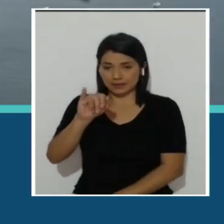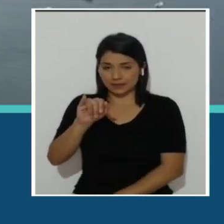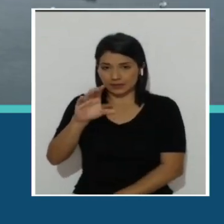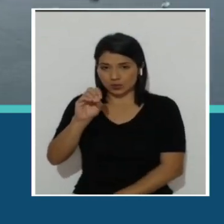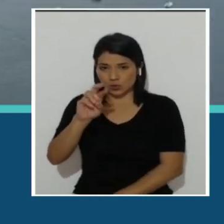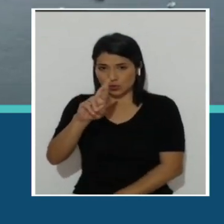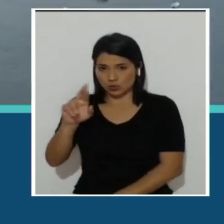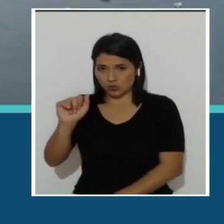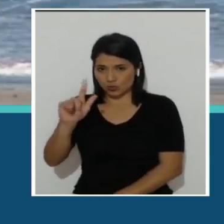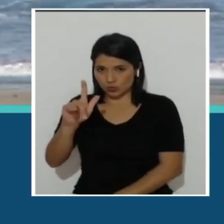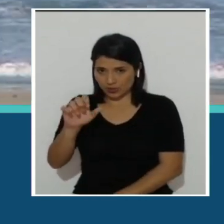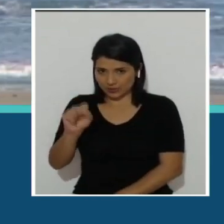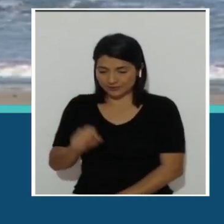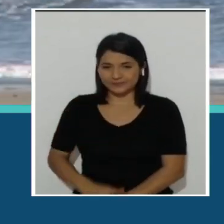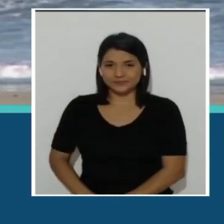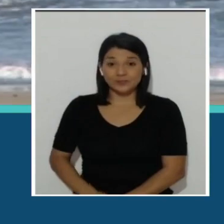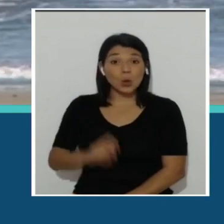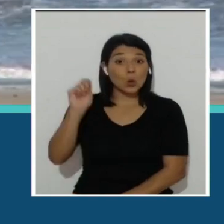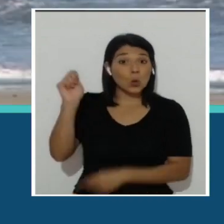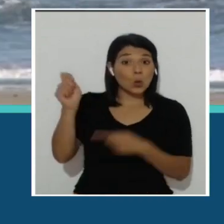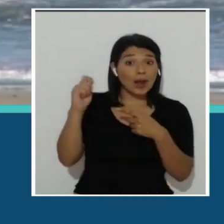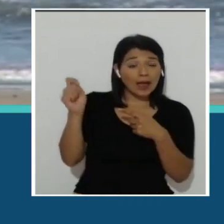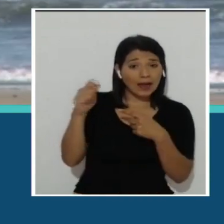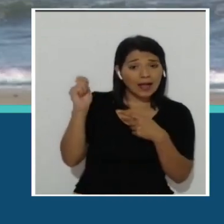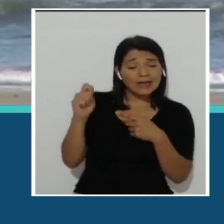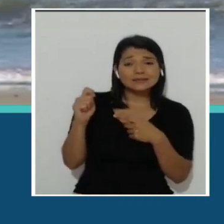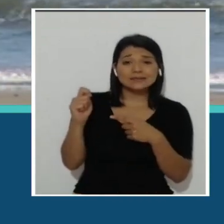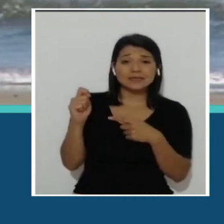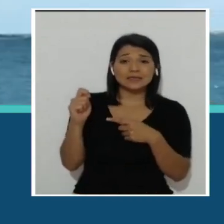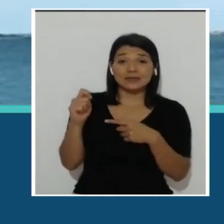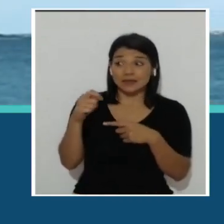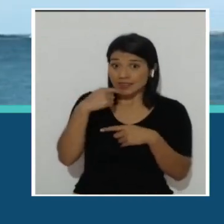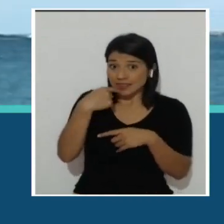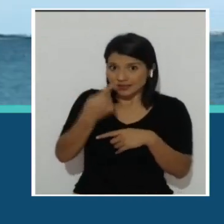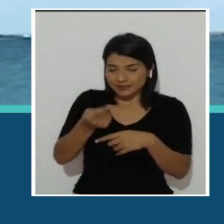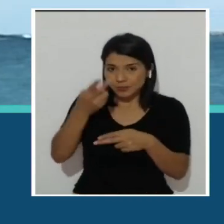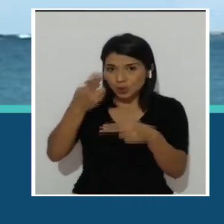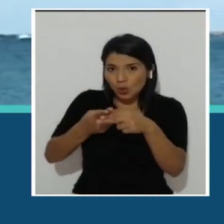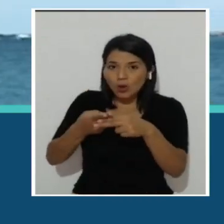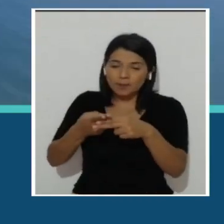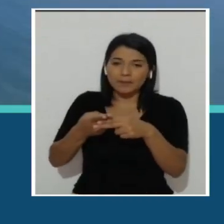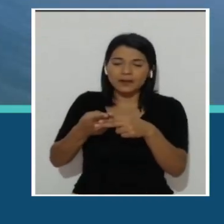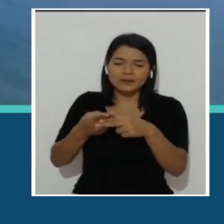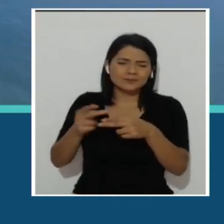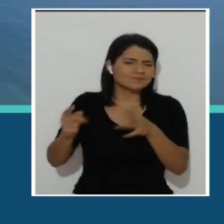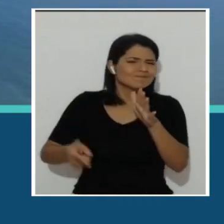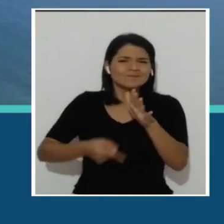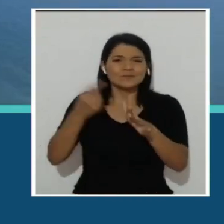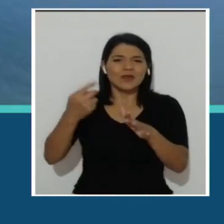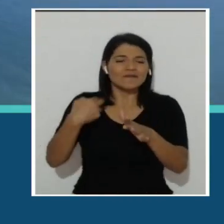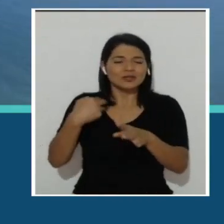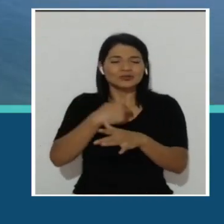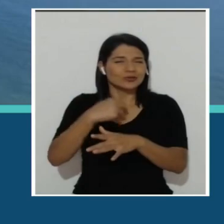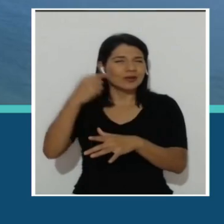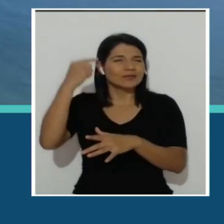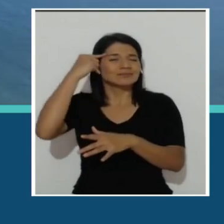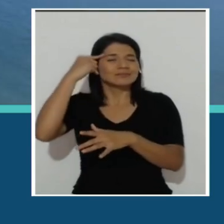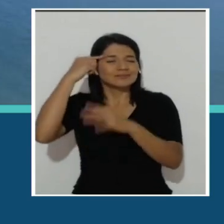Guanacaste. Con tan solo mencionar su nombre es inevitable trasladar nuestra mente a una paradisíaca